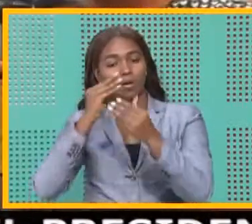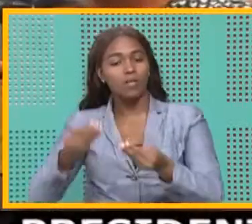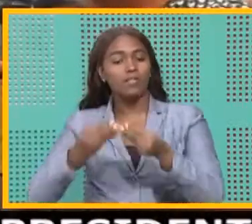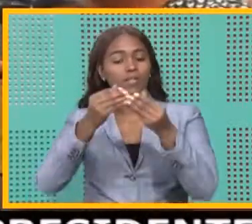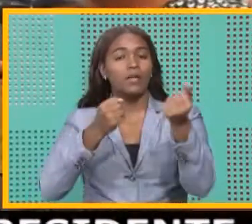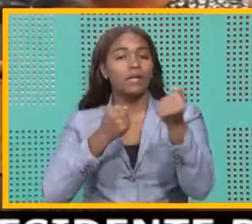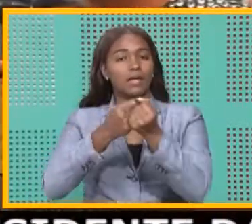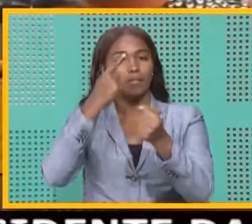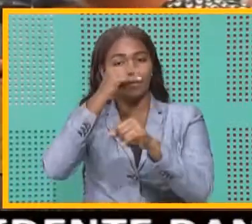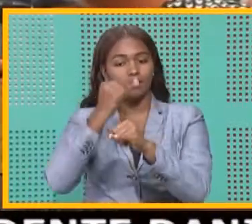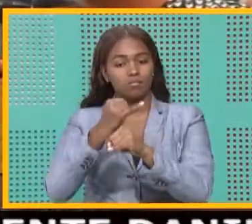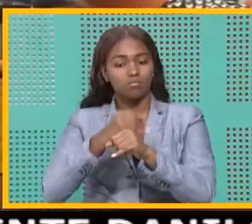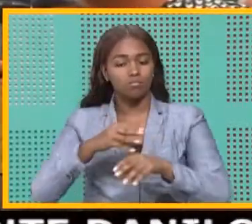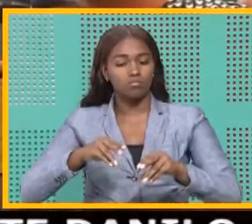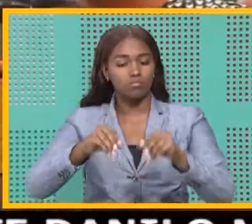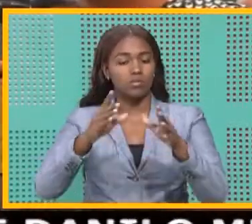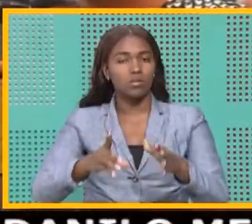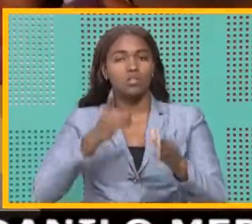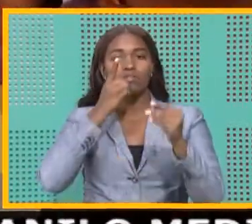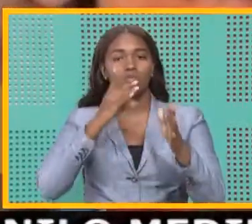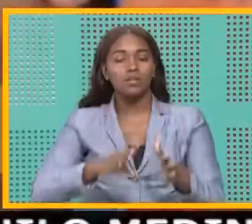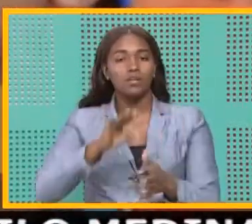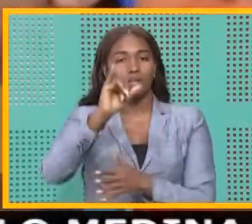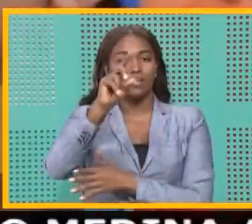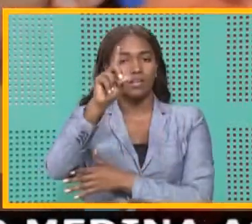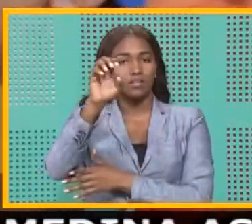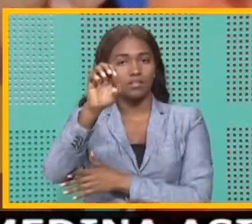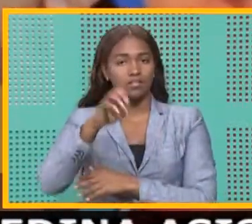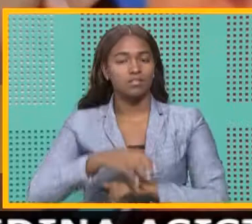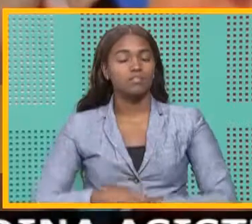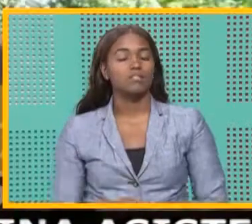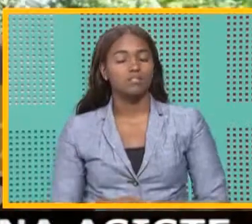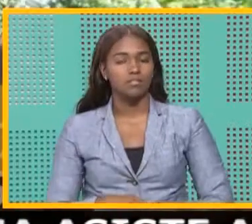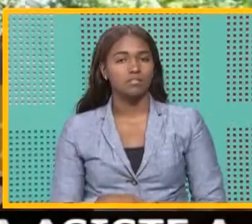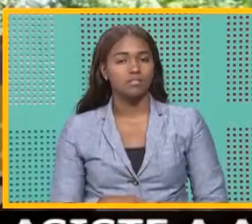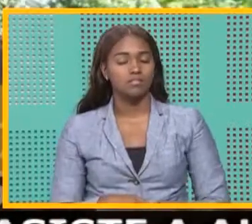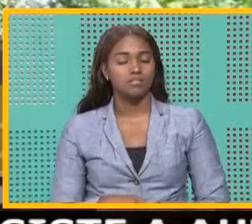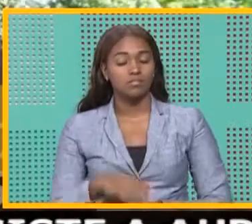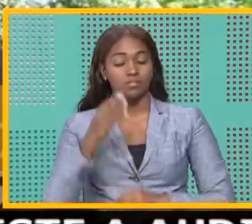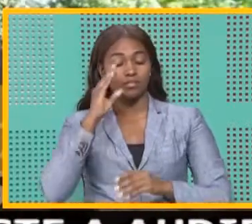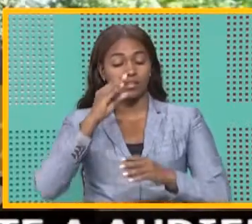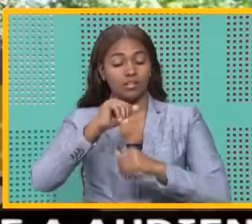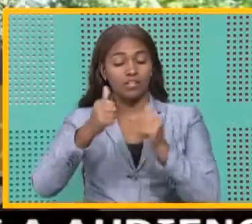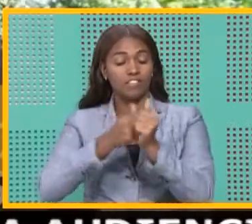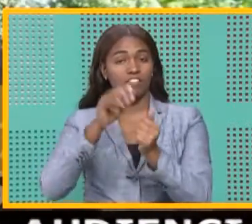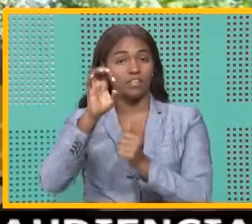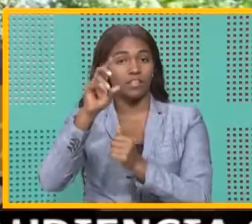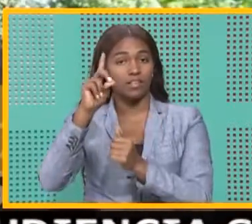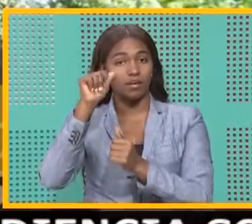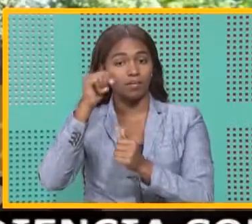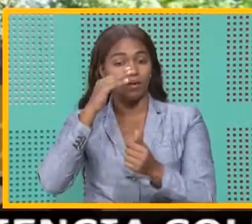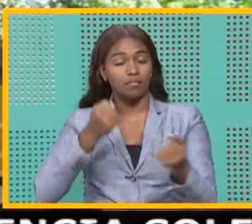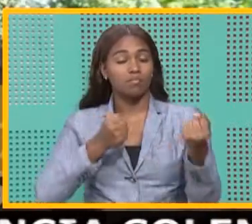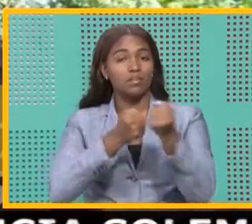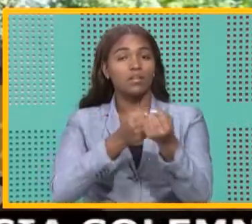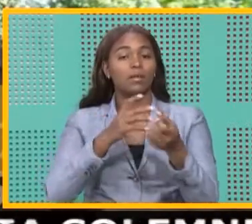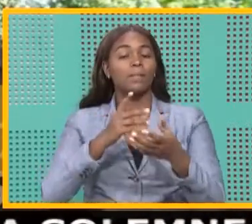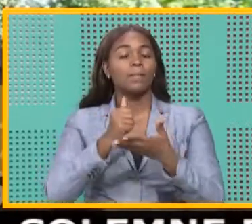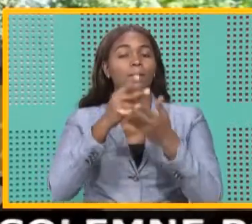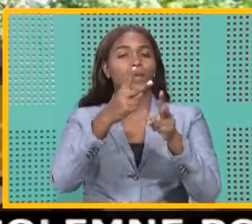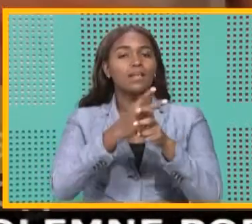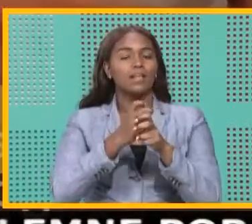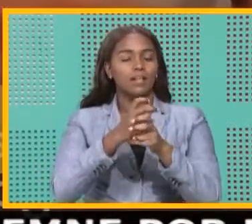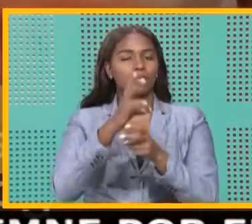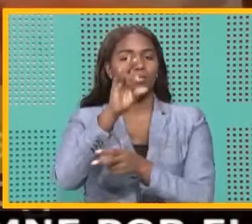por el Instituto Agrario Dominicano, IAD. A través del FEDA le vamos a prestar 9.7 millones y el resto va a responsabilidad del